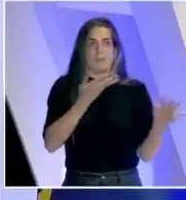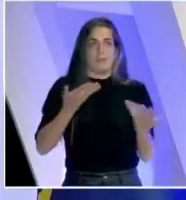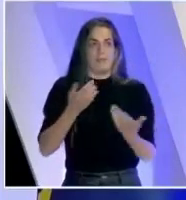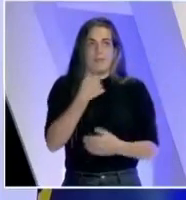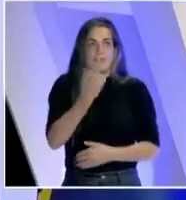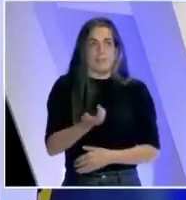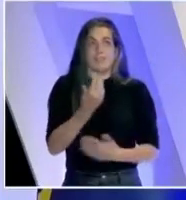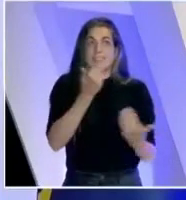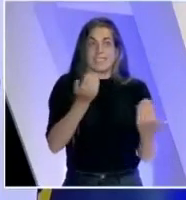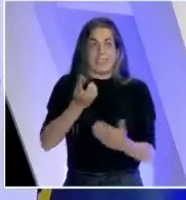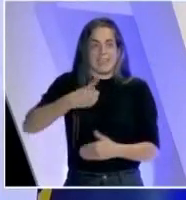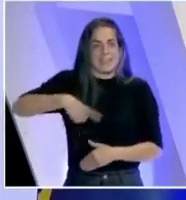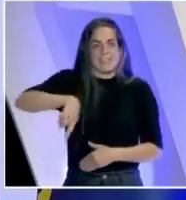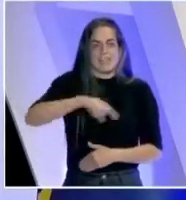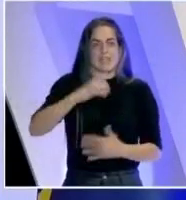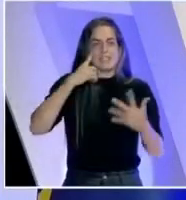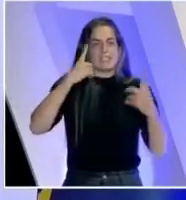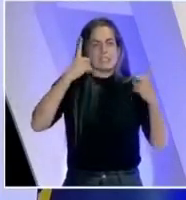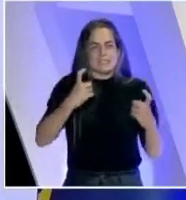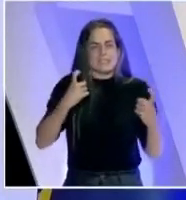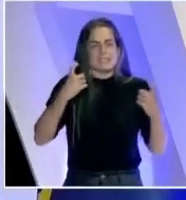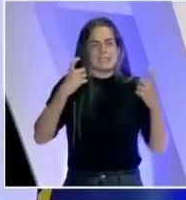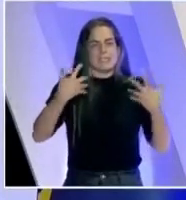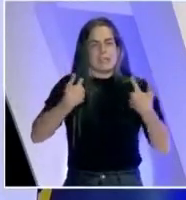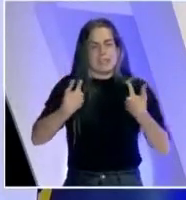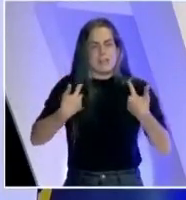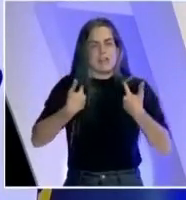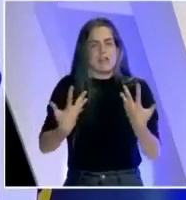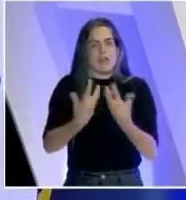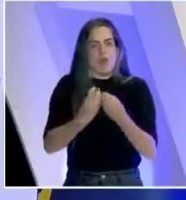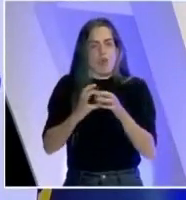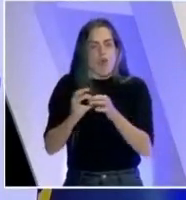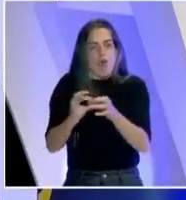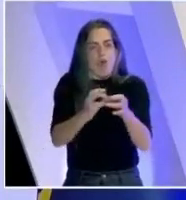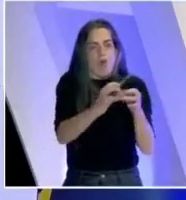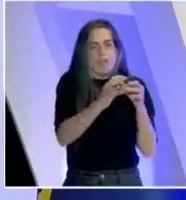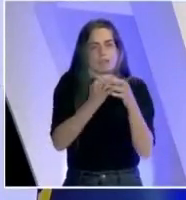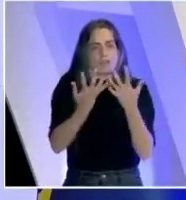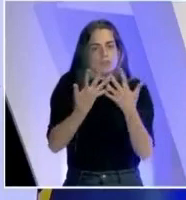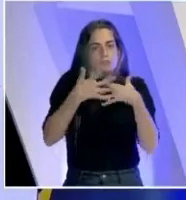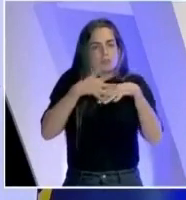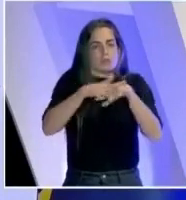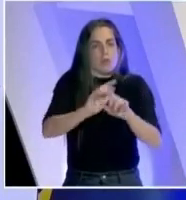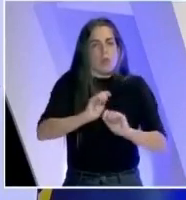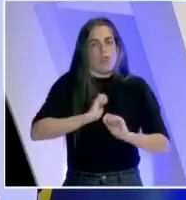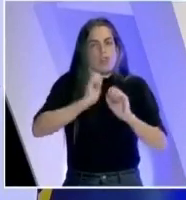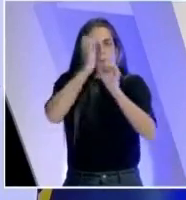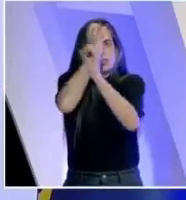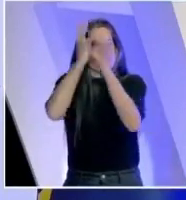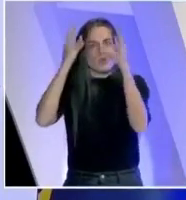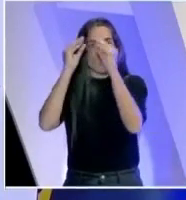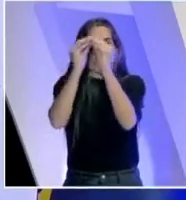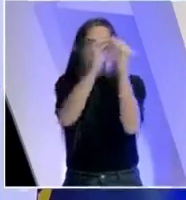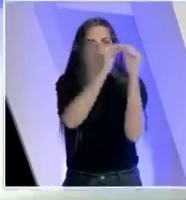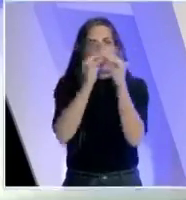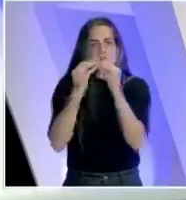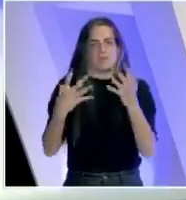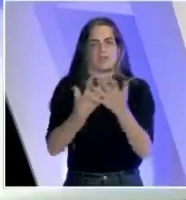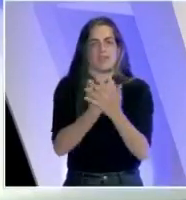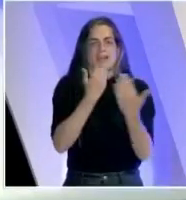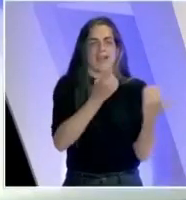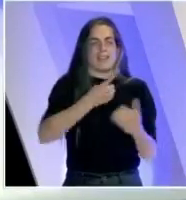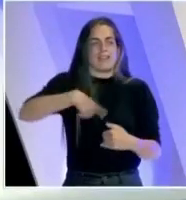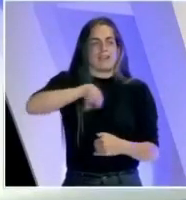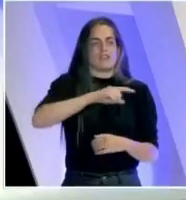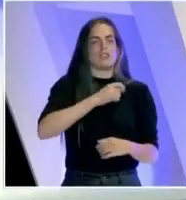Y gracias a ello, a esos sacrificios, a esos desvelos, a esa cohesión que provocaron esos sueños compartidos, gracias a ello, España